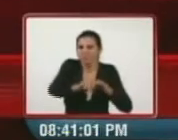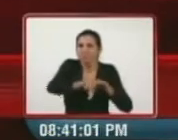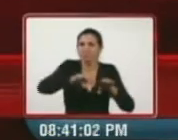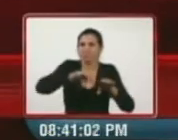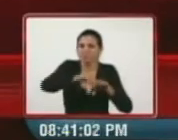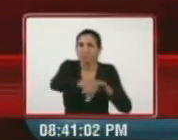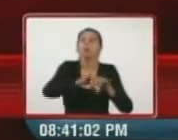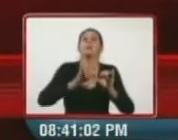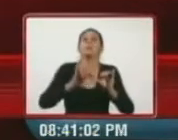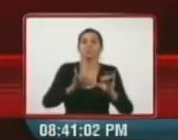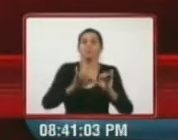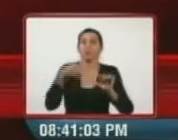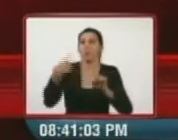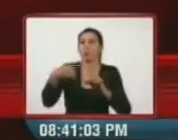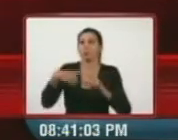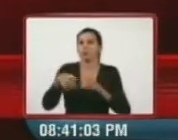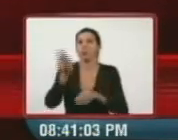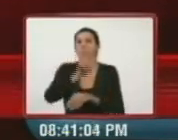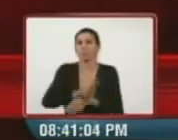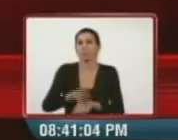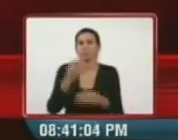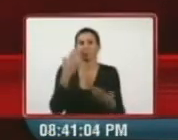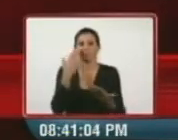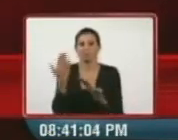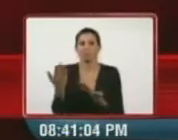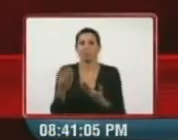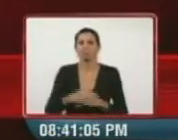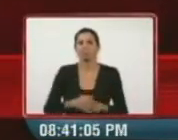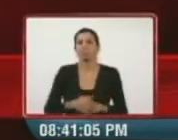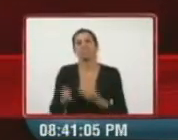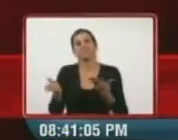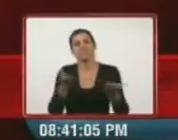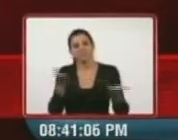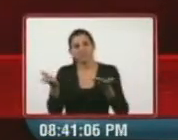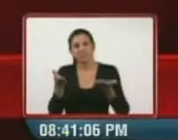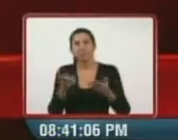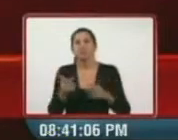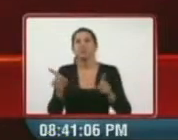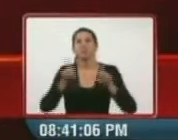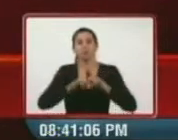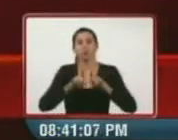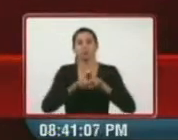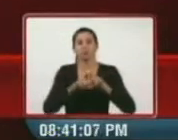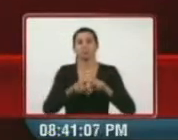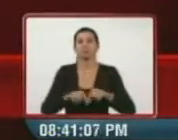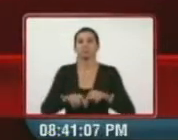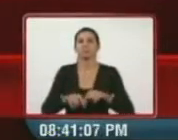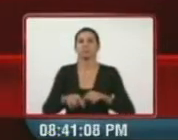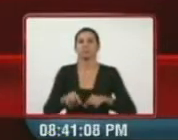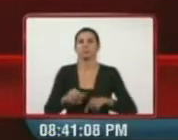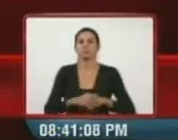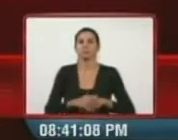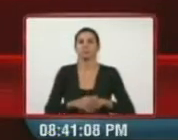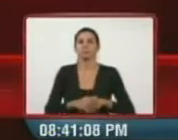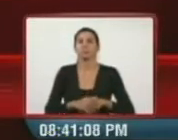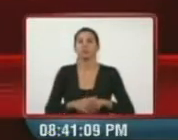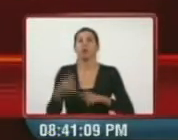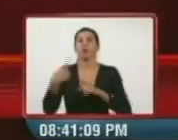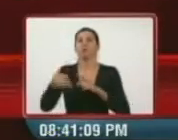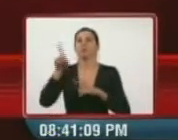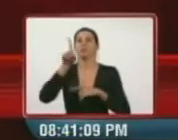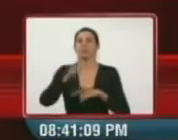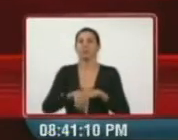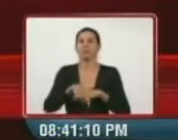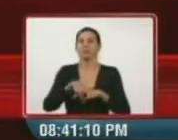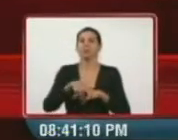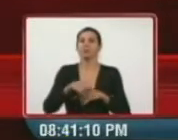que son utilizados en una despostadora para ofrecer dichos servicios. Igualmente, entre otros los actos de vandalismo, se encuentra